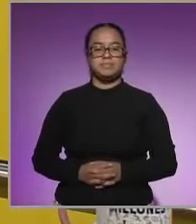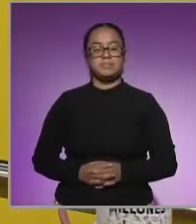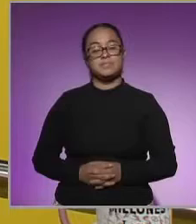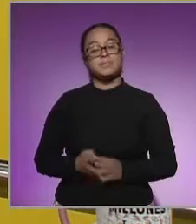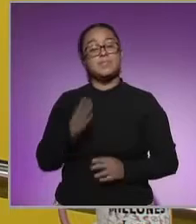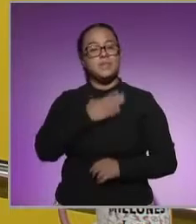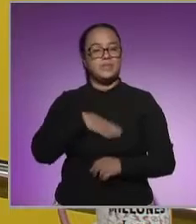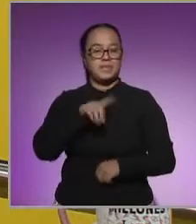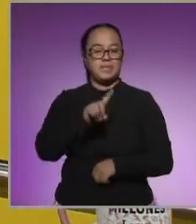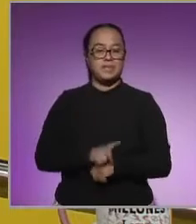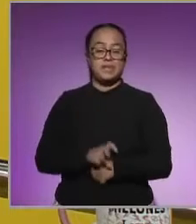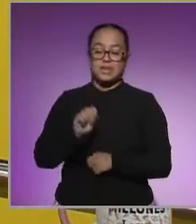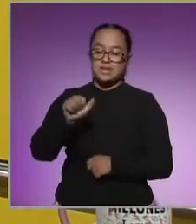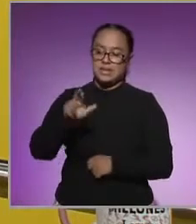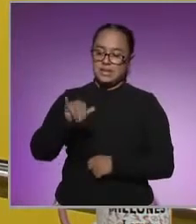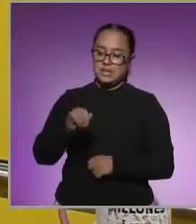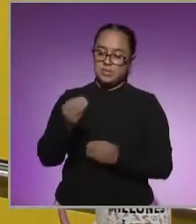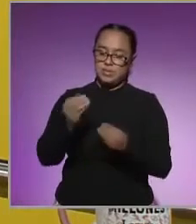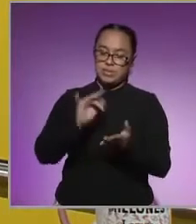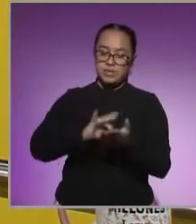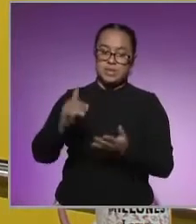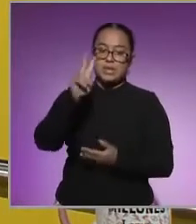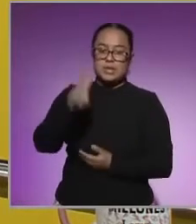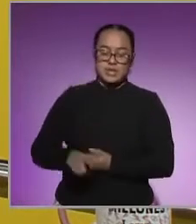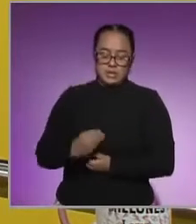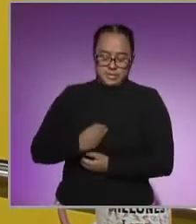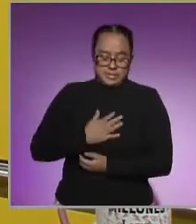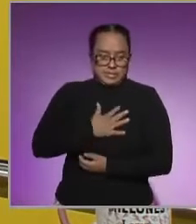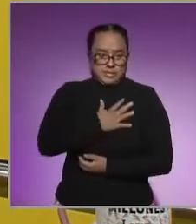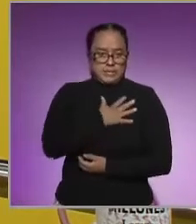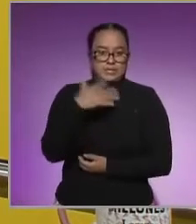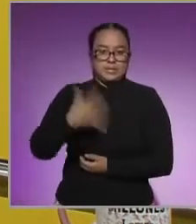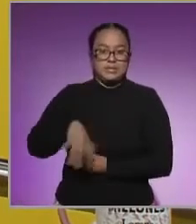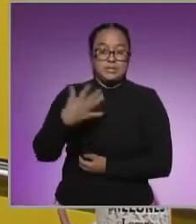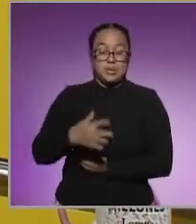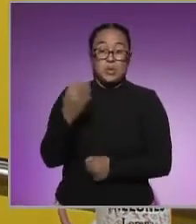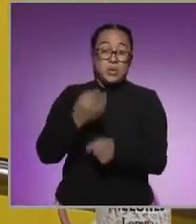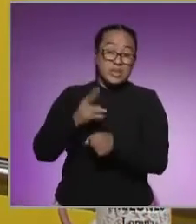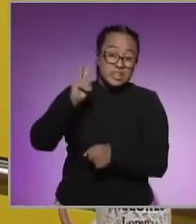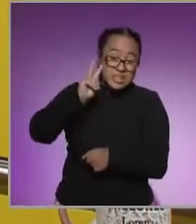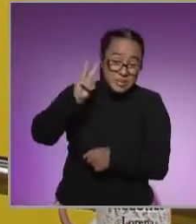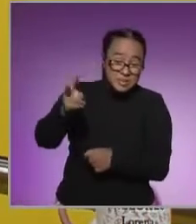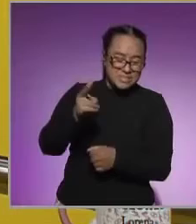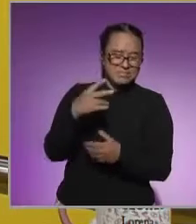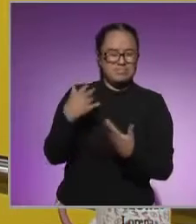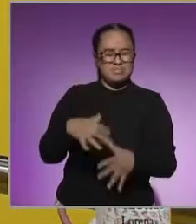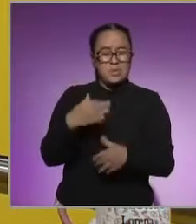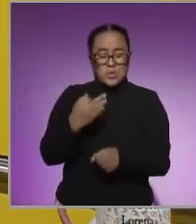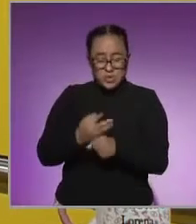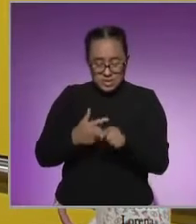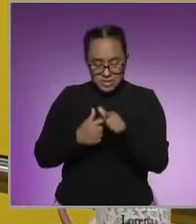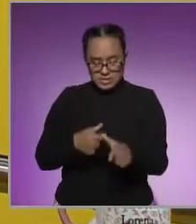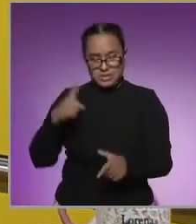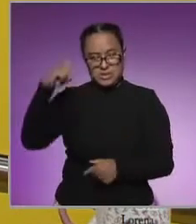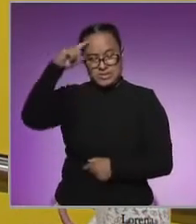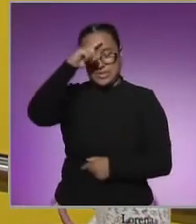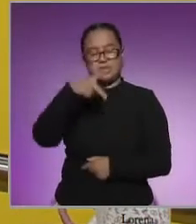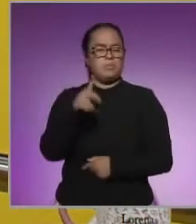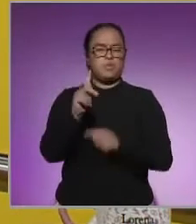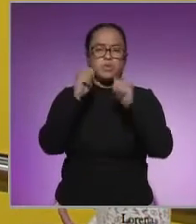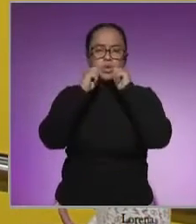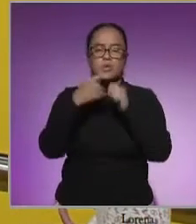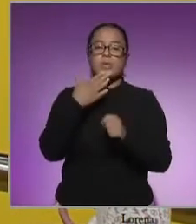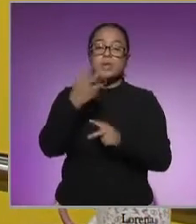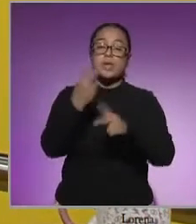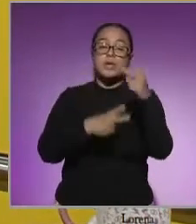muy buenos días sara y muchas gracias y un bálsamo es un reto continuar después de esta noticia pero aquí estoy para darles la bienvenida a